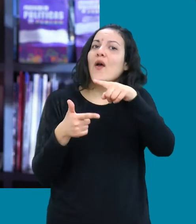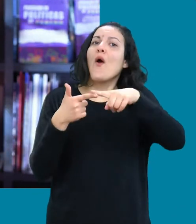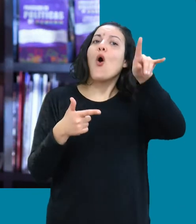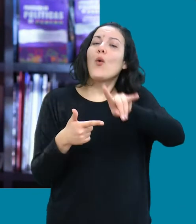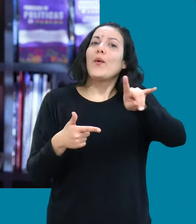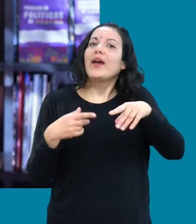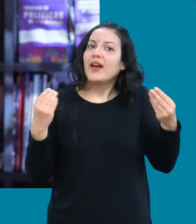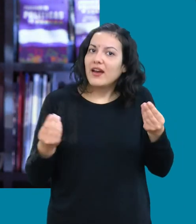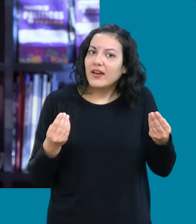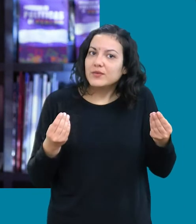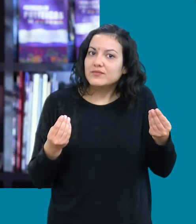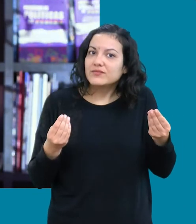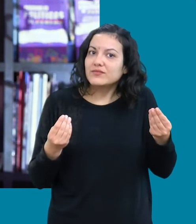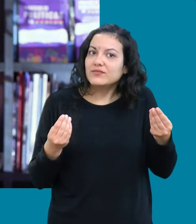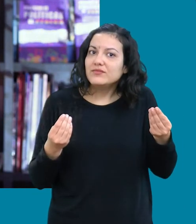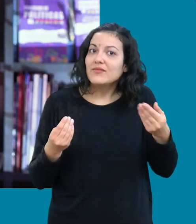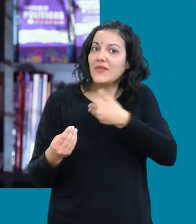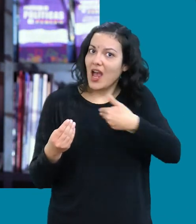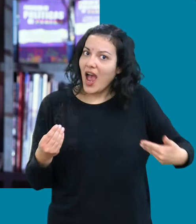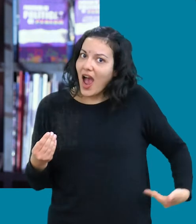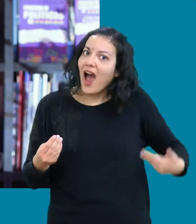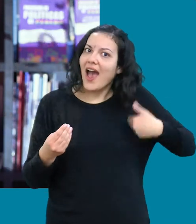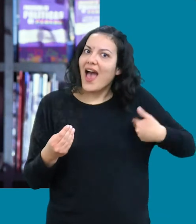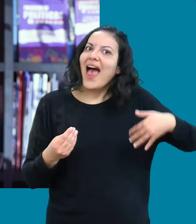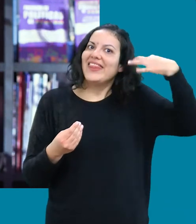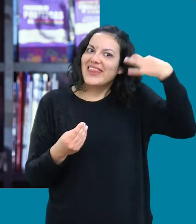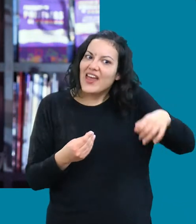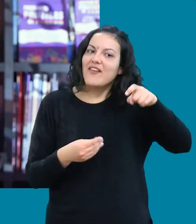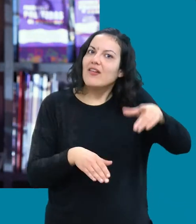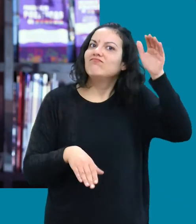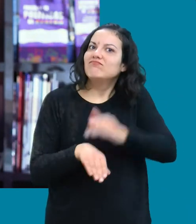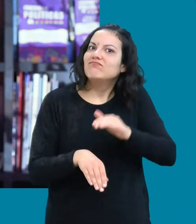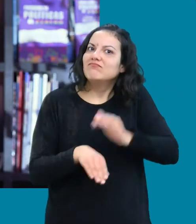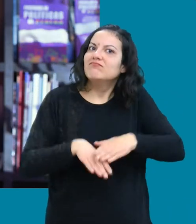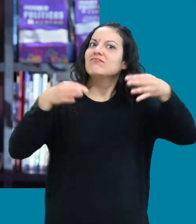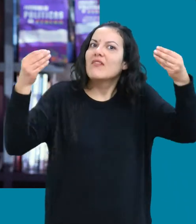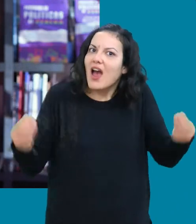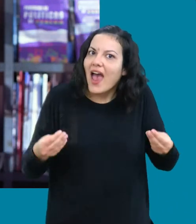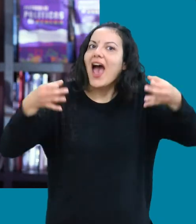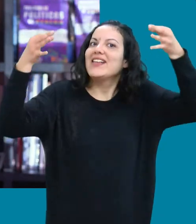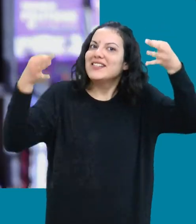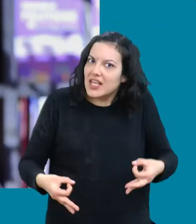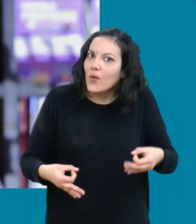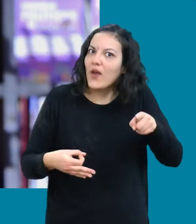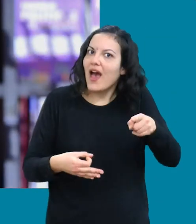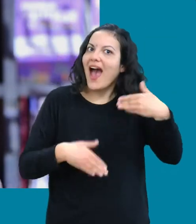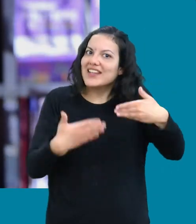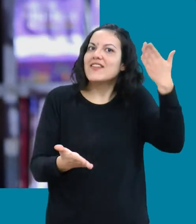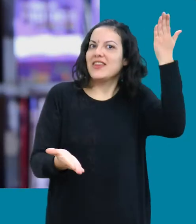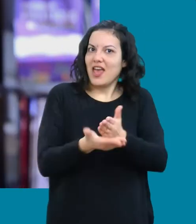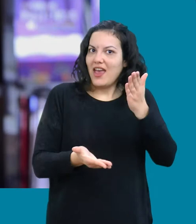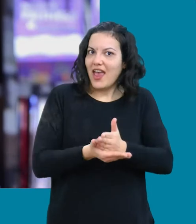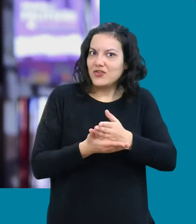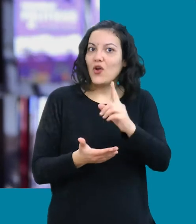es la idea de una universidad en la que el Estado argentino tiene la responsabilidad de asegurar que su actividad